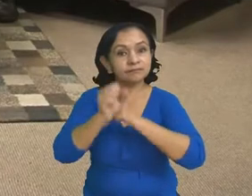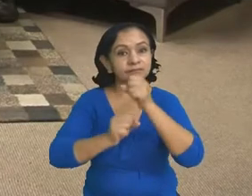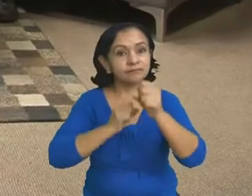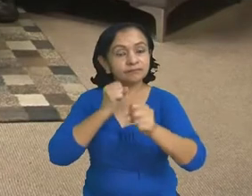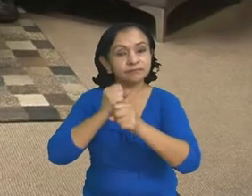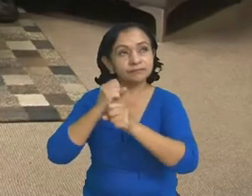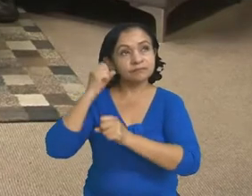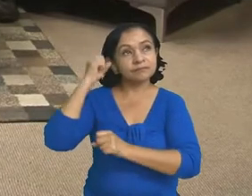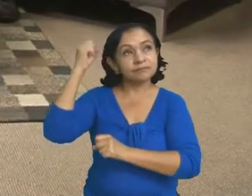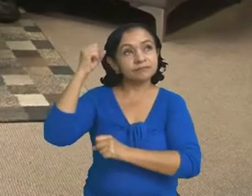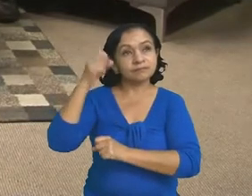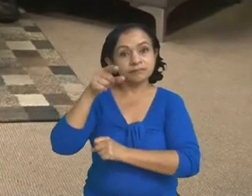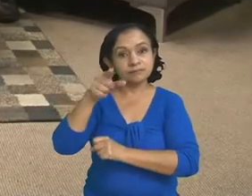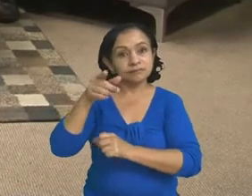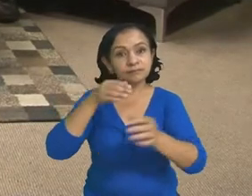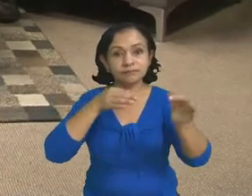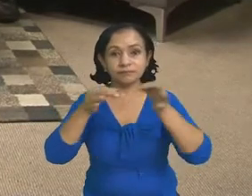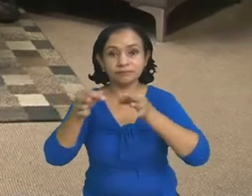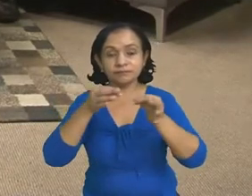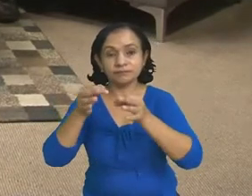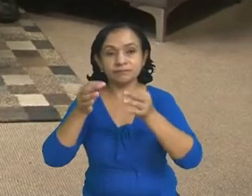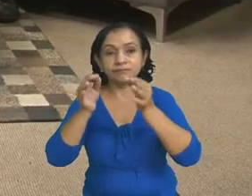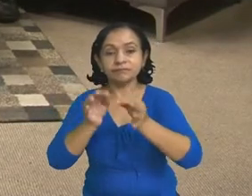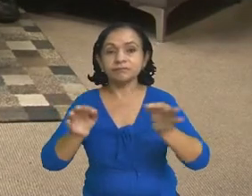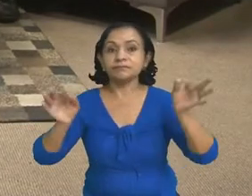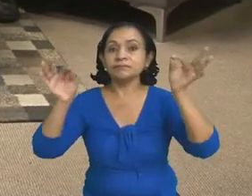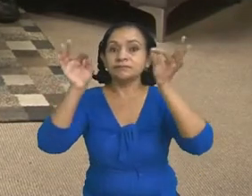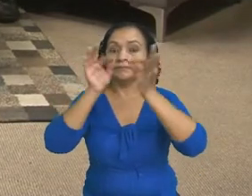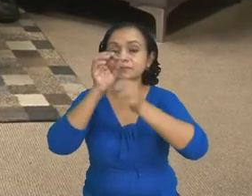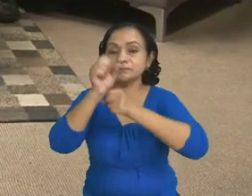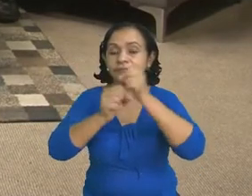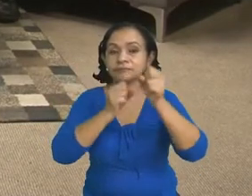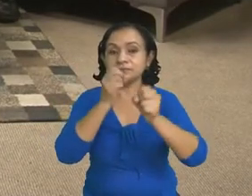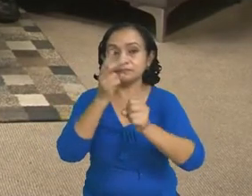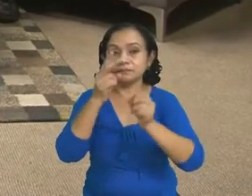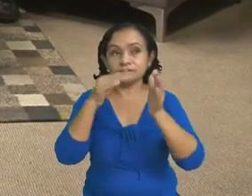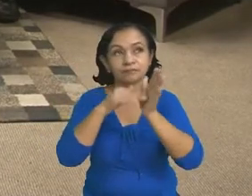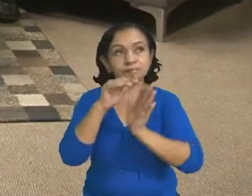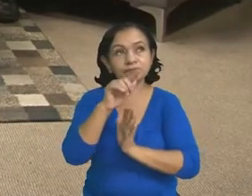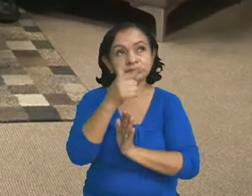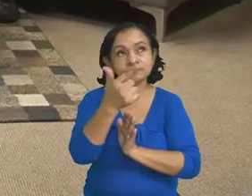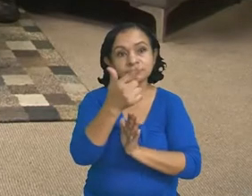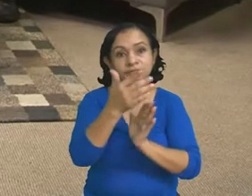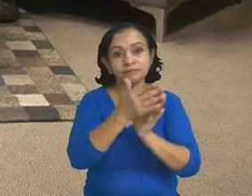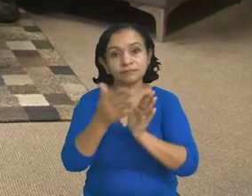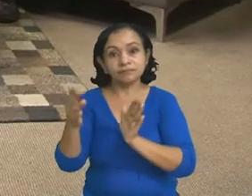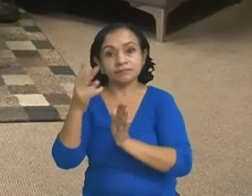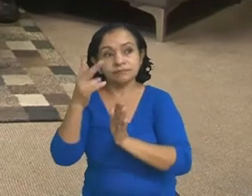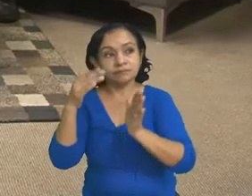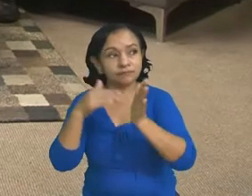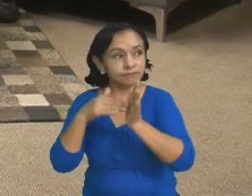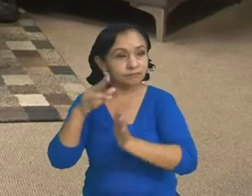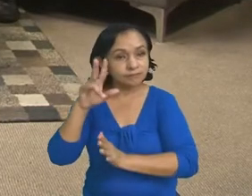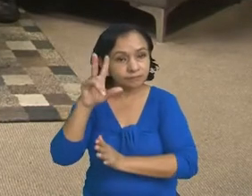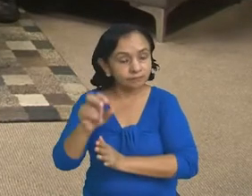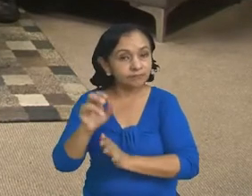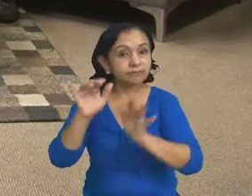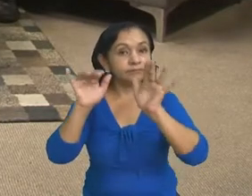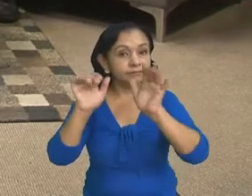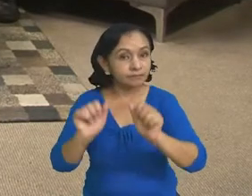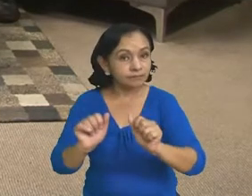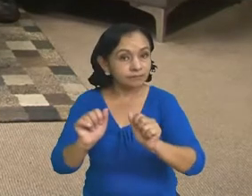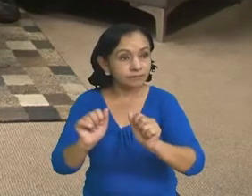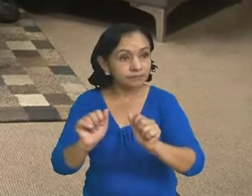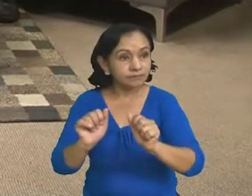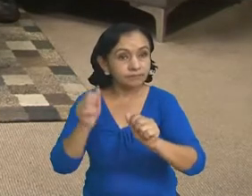conquista. Usted mencionaba un aspecto muy importante que es desde el año 2007 hasta la fecha, pero en este año 2020 hay metas ya,